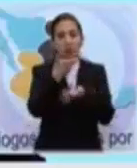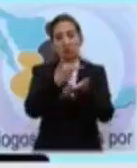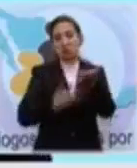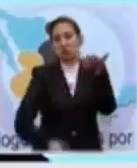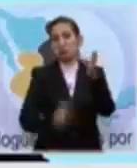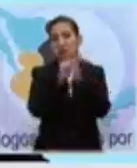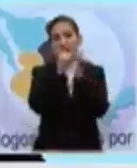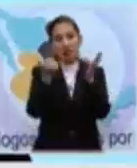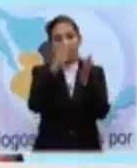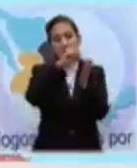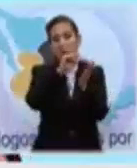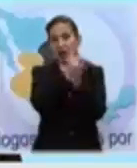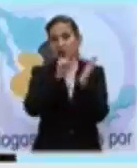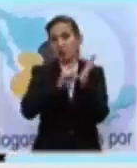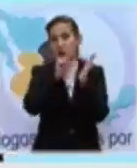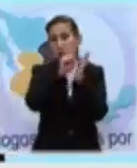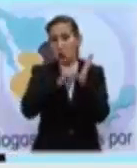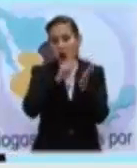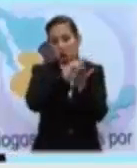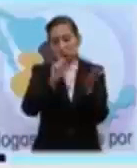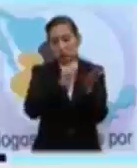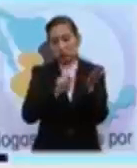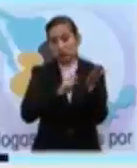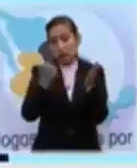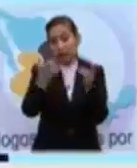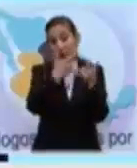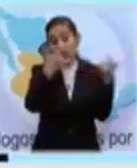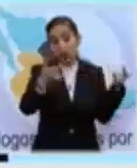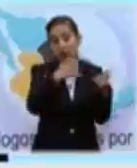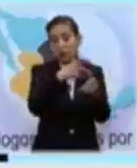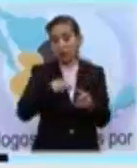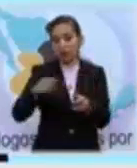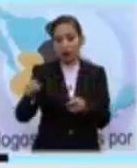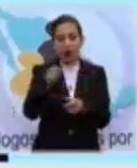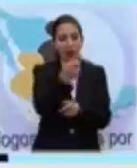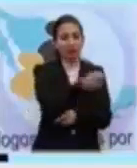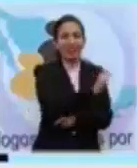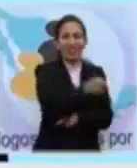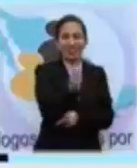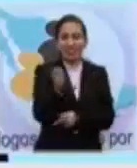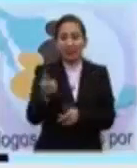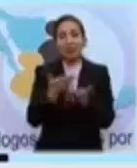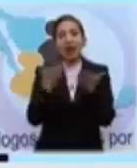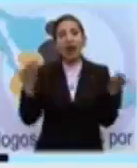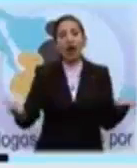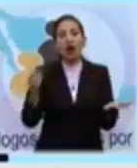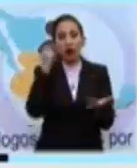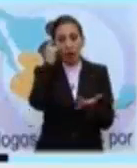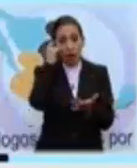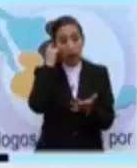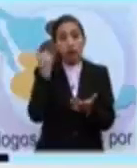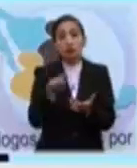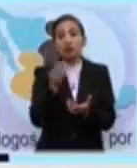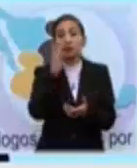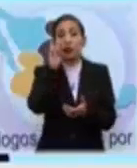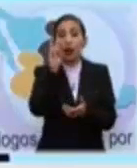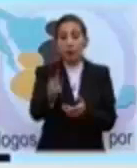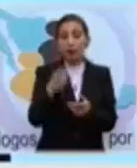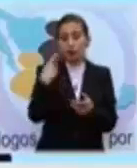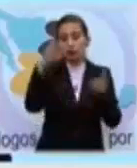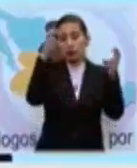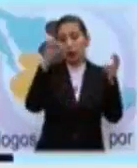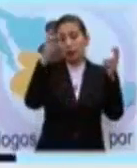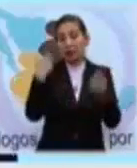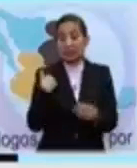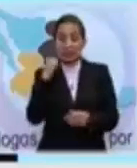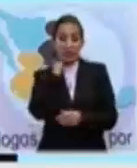de artículos del tema. Solo una parte de la semblanza de nuestros ponentes esta tarde, ahora los van a ver ustedes desarrollar los temas, a ellos